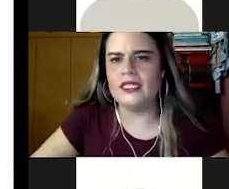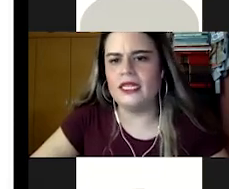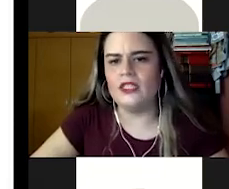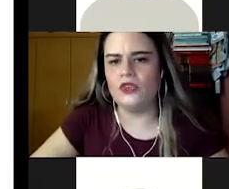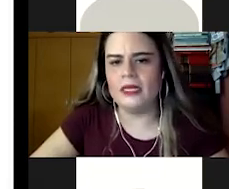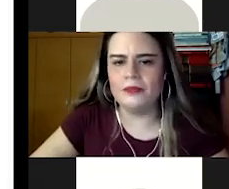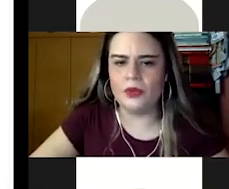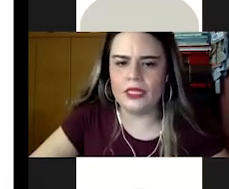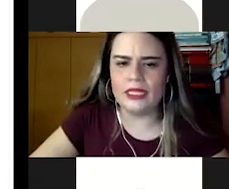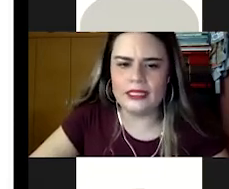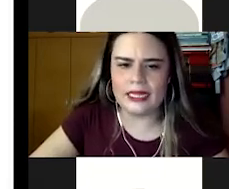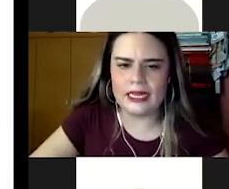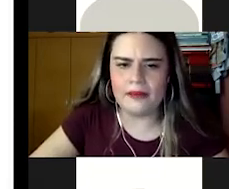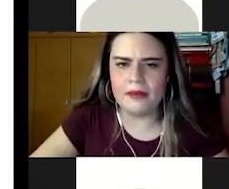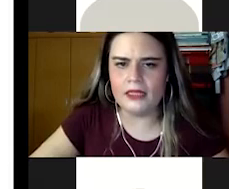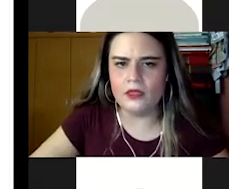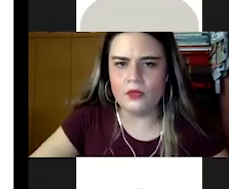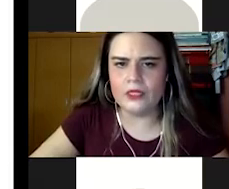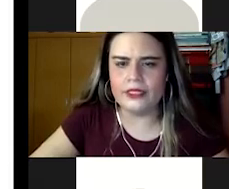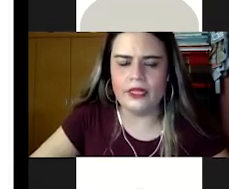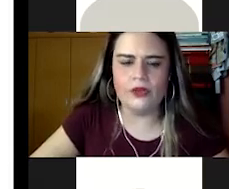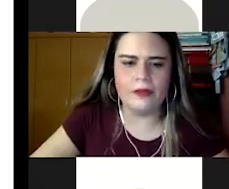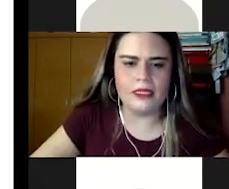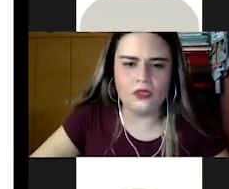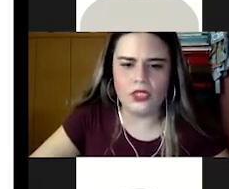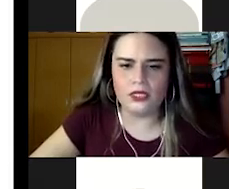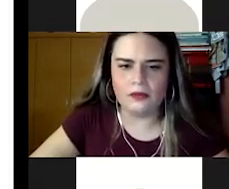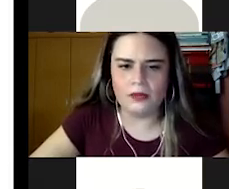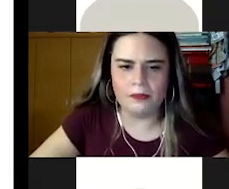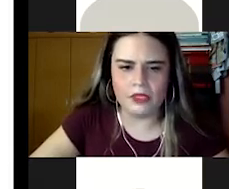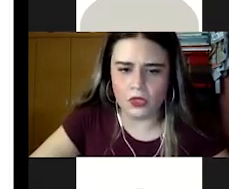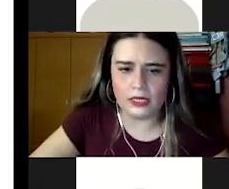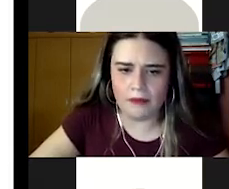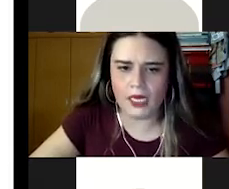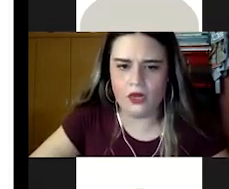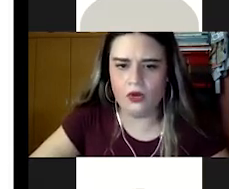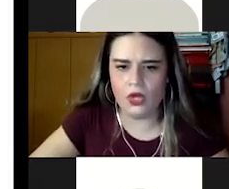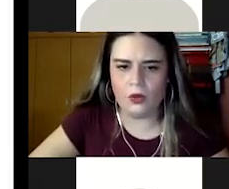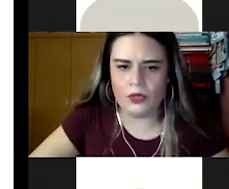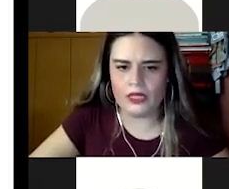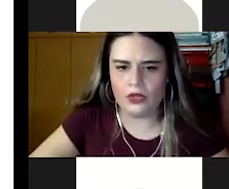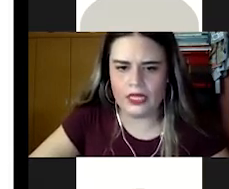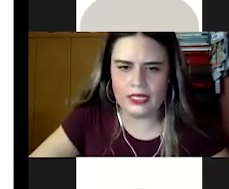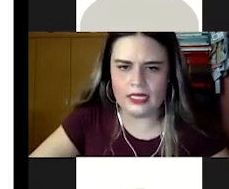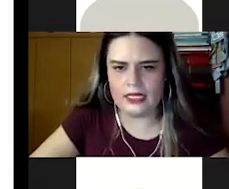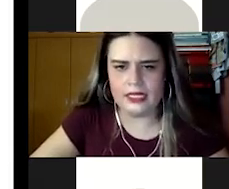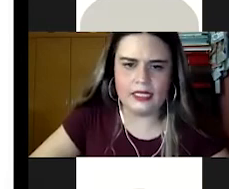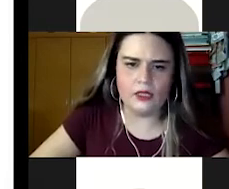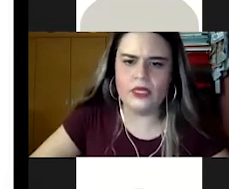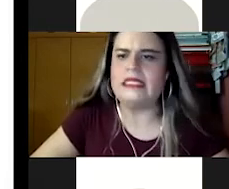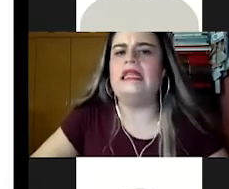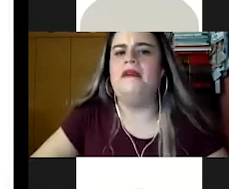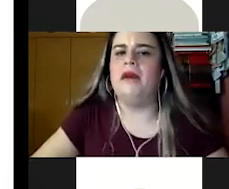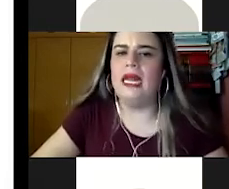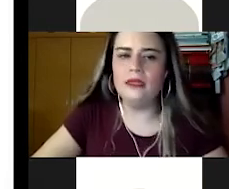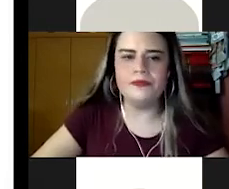los ODS que les son más importantes. Aquí nada más de un muestreo de más de 200,000 personas de México, pues el ODS 17 no